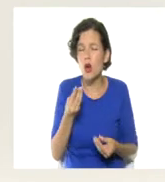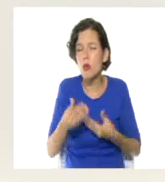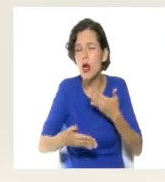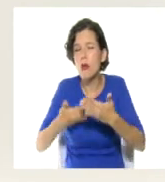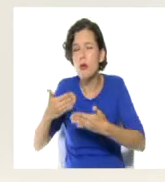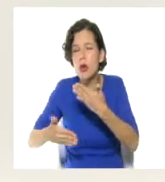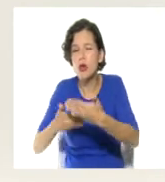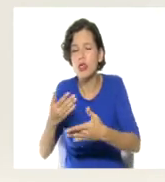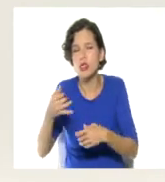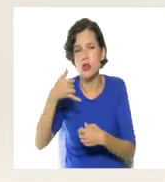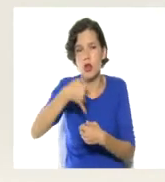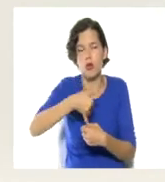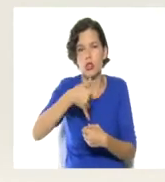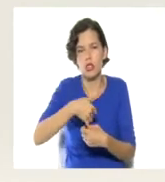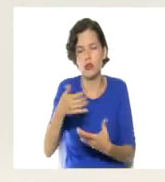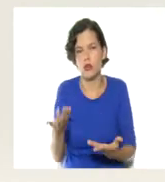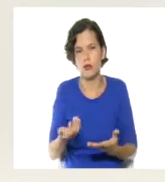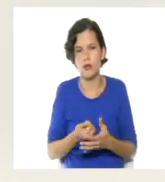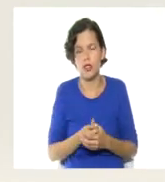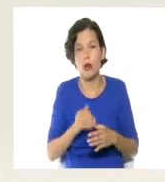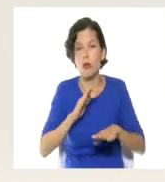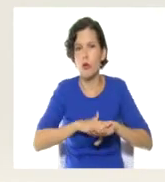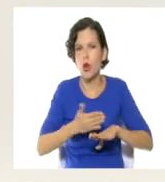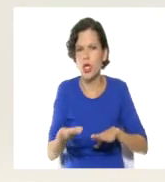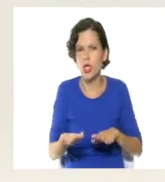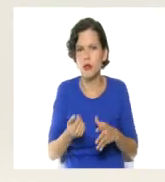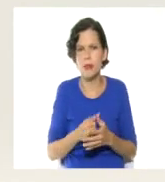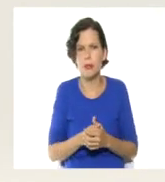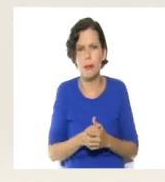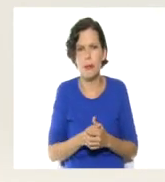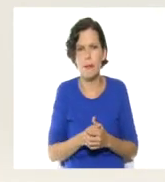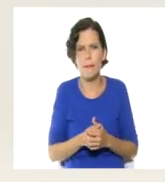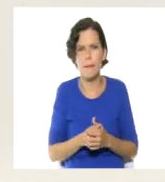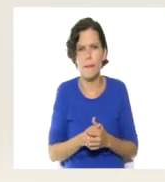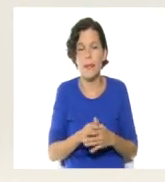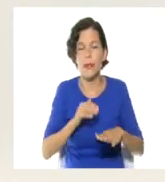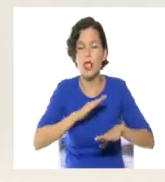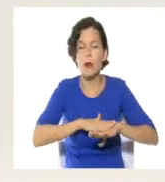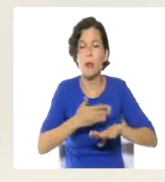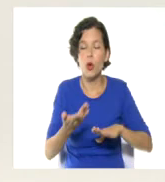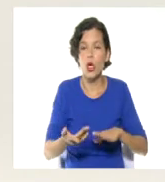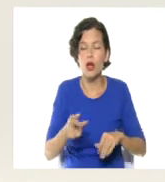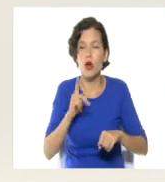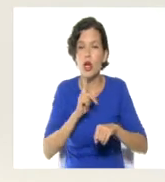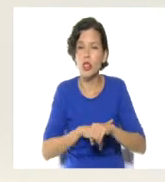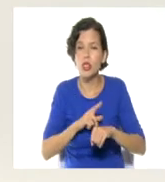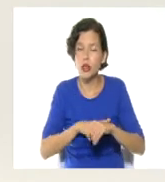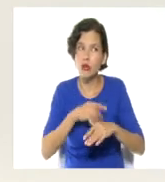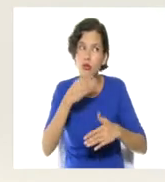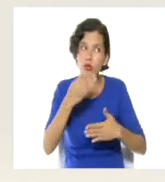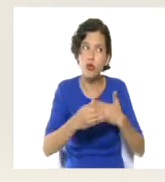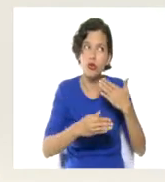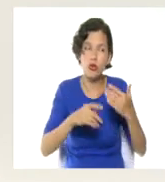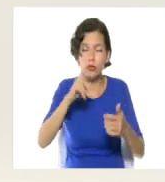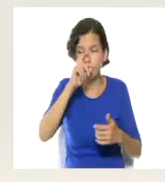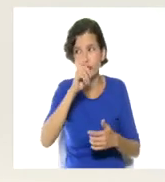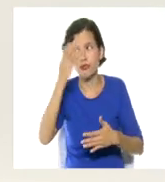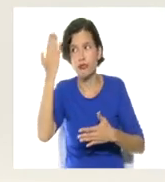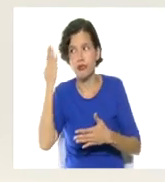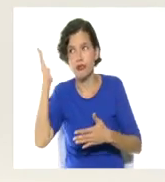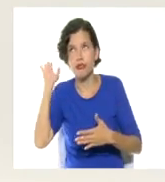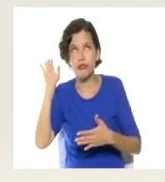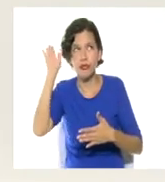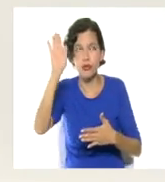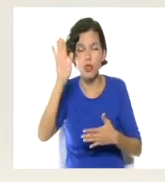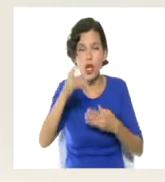procesos electorales. ¿Por qué? Porque a lo largo del tiempo han tenido una serie